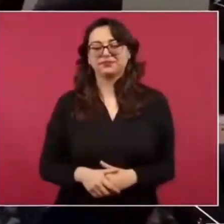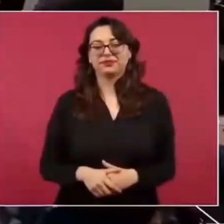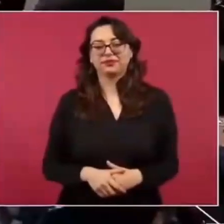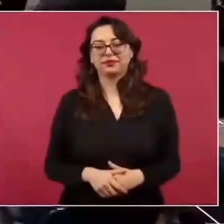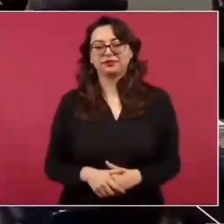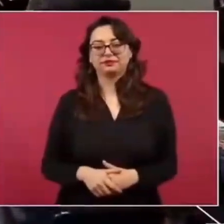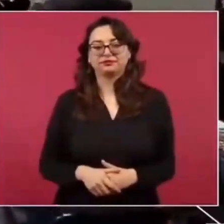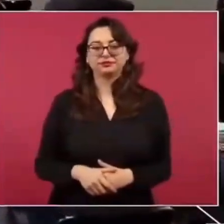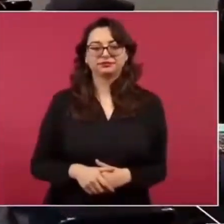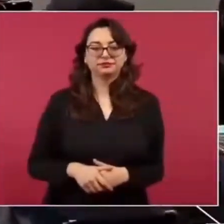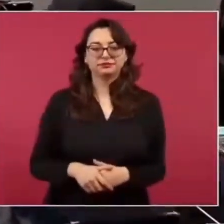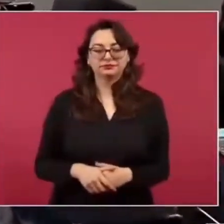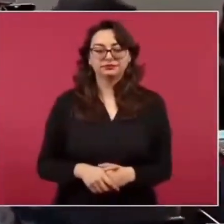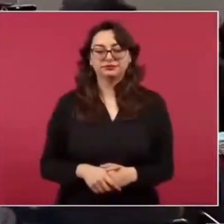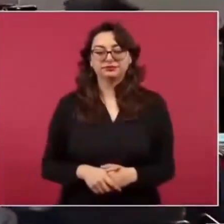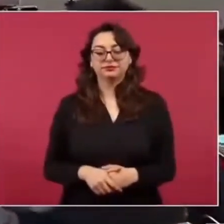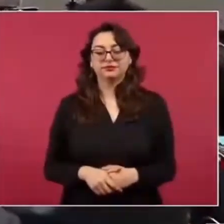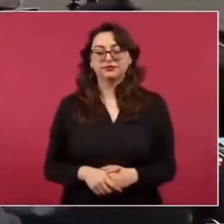por ver el Reforma.